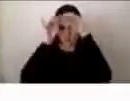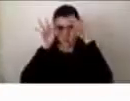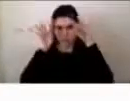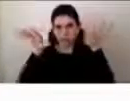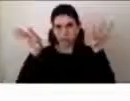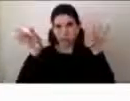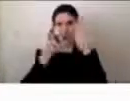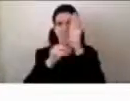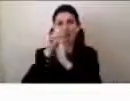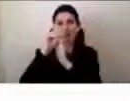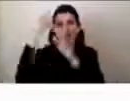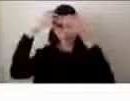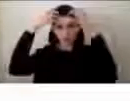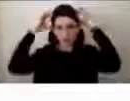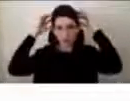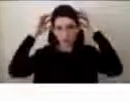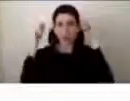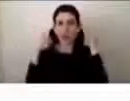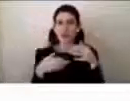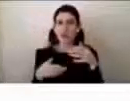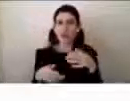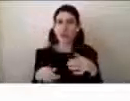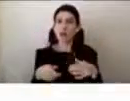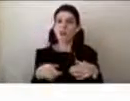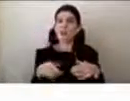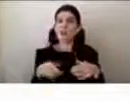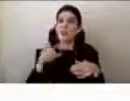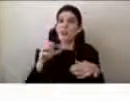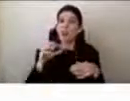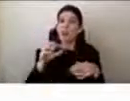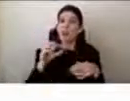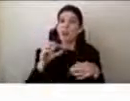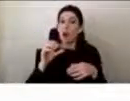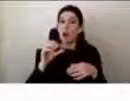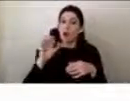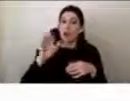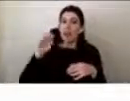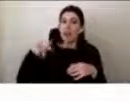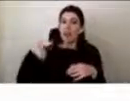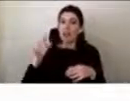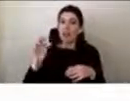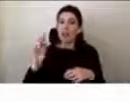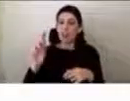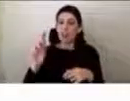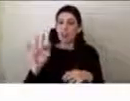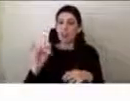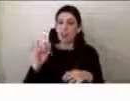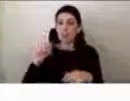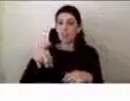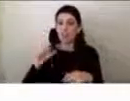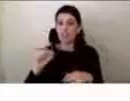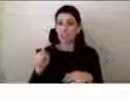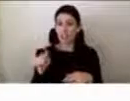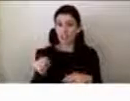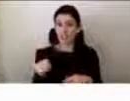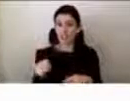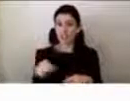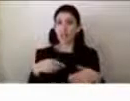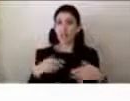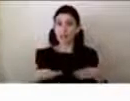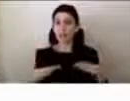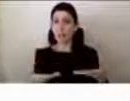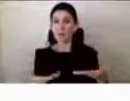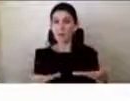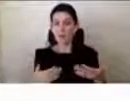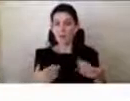que va activando los sistemas opiáceos, ¿sí? con la participación de endorfinas, lo cual va estimulando la conducta lúdica en